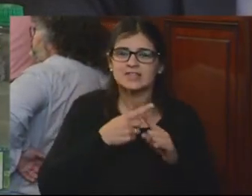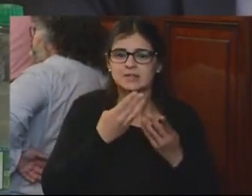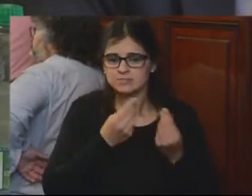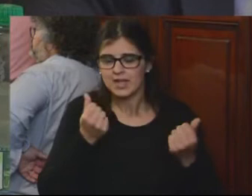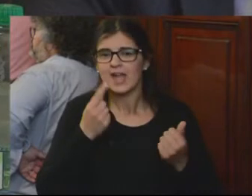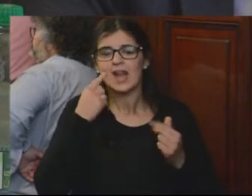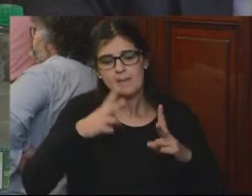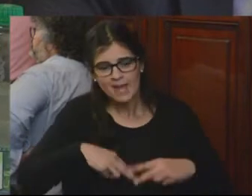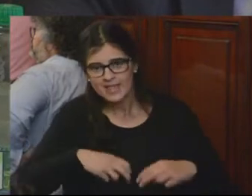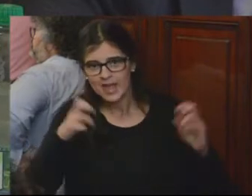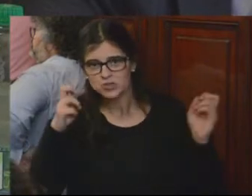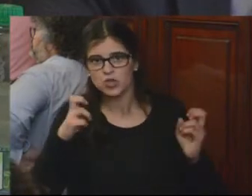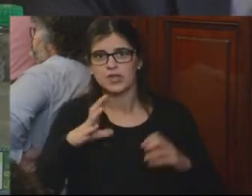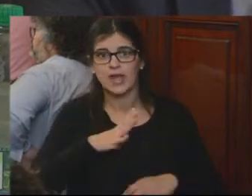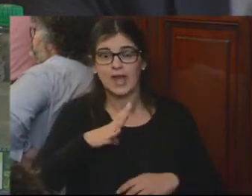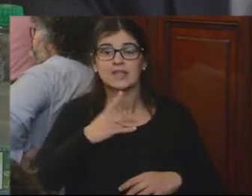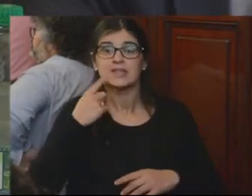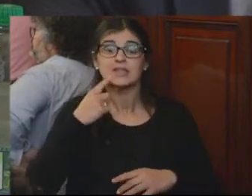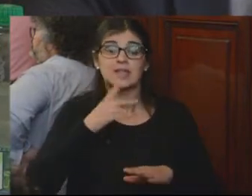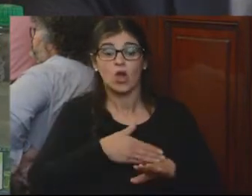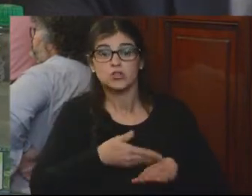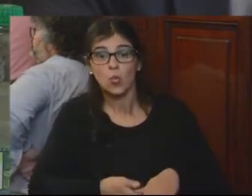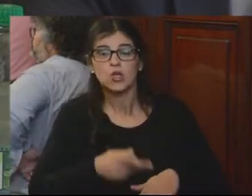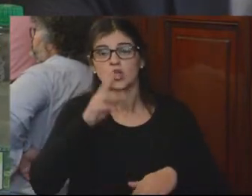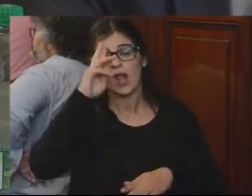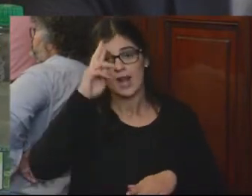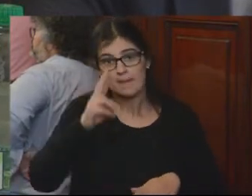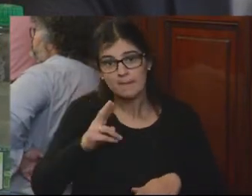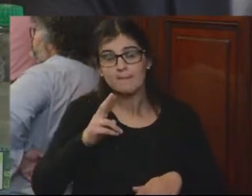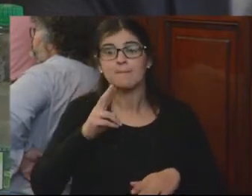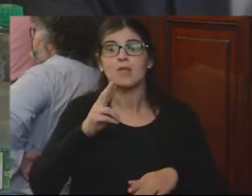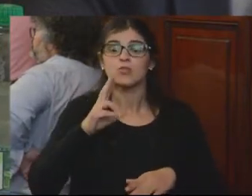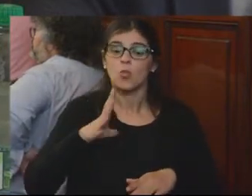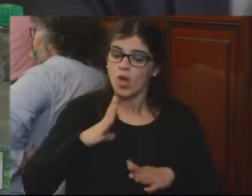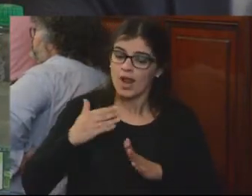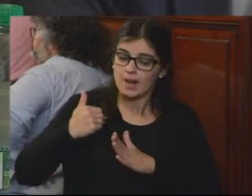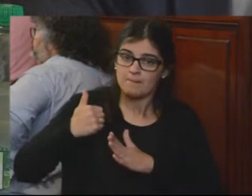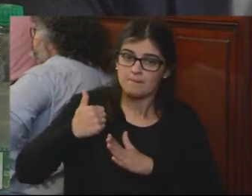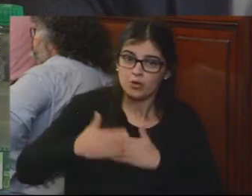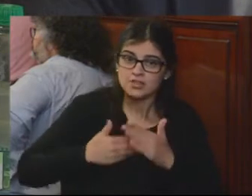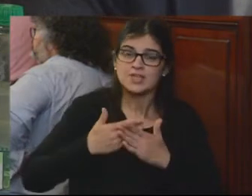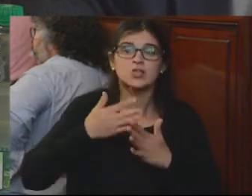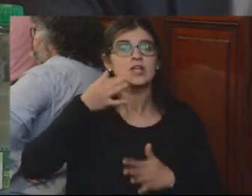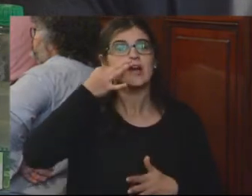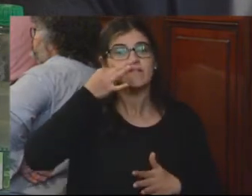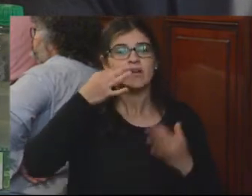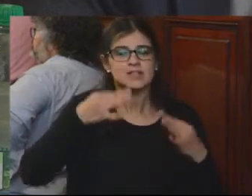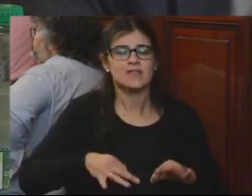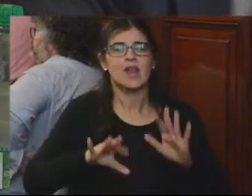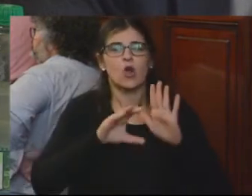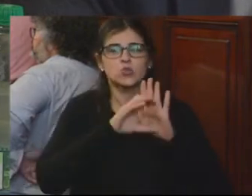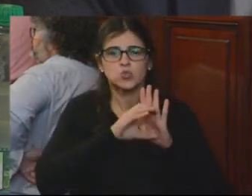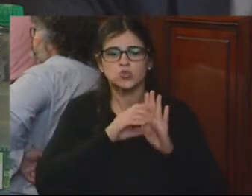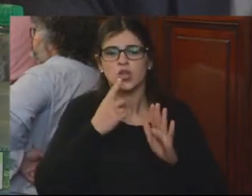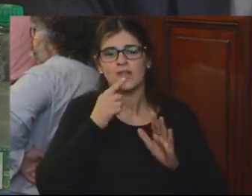en las investigaciones y en consecuencia del respeto al debido proceso y las garantías constitucionales de los